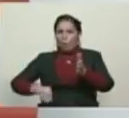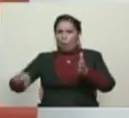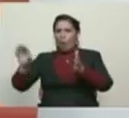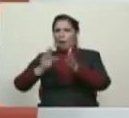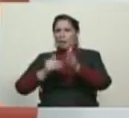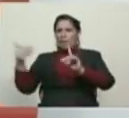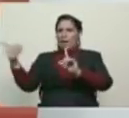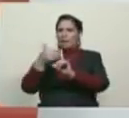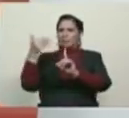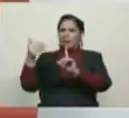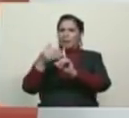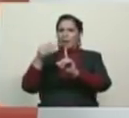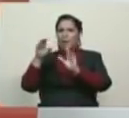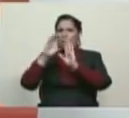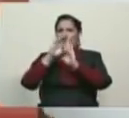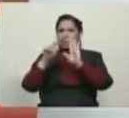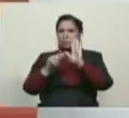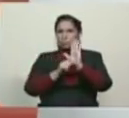Constitución.